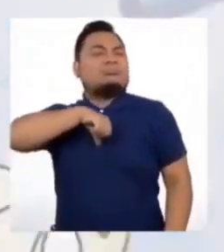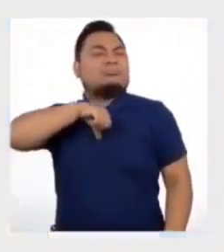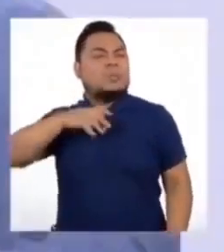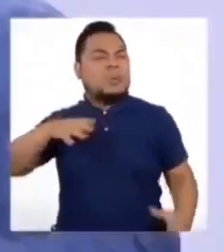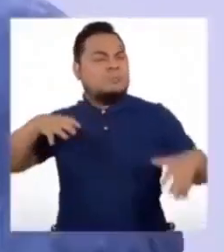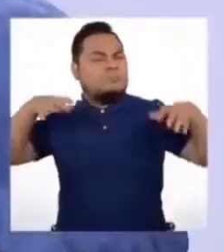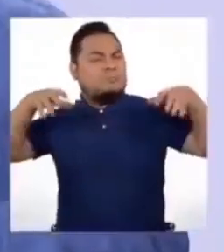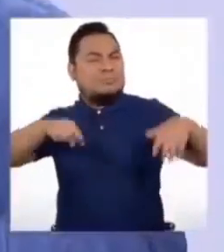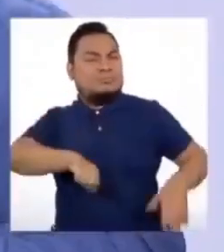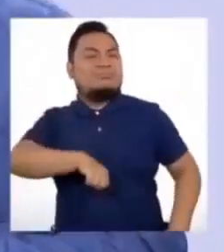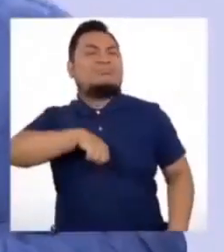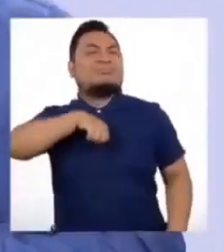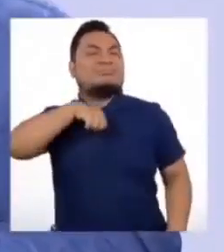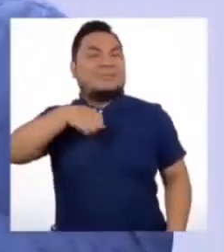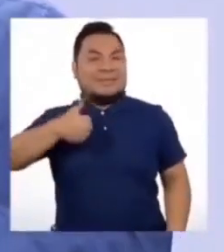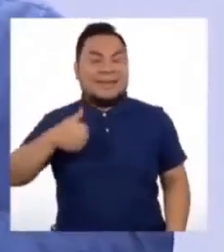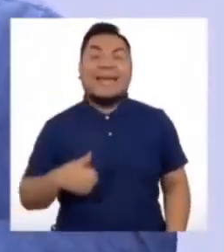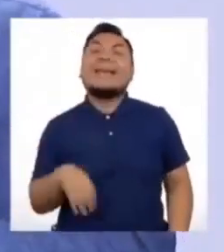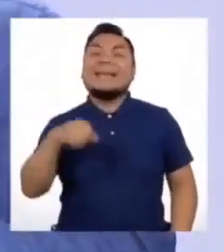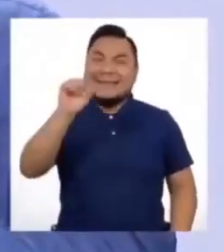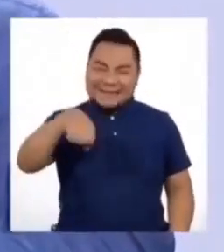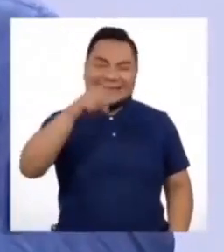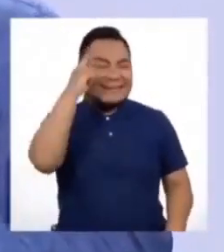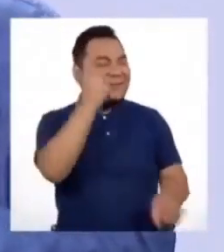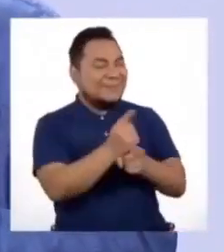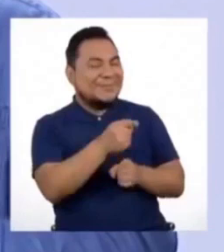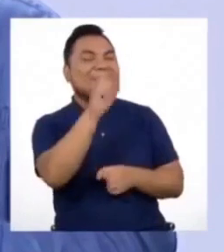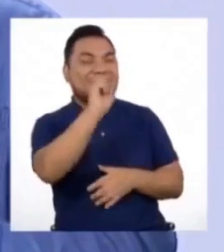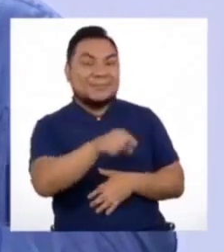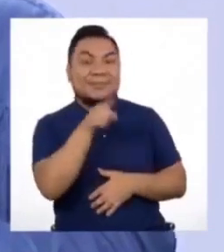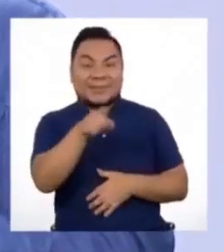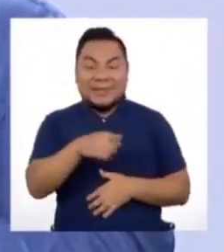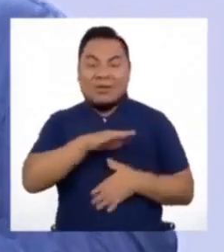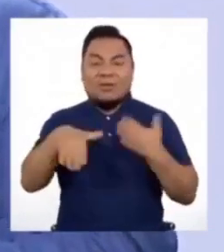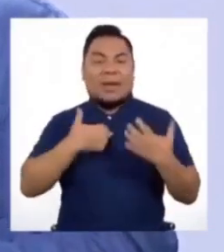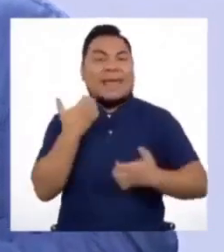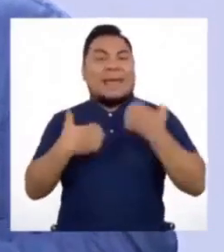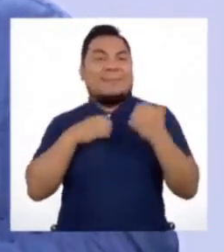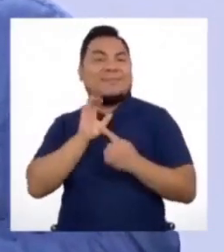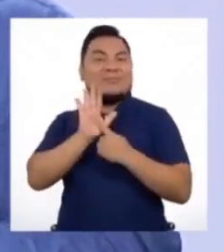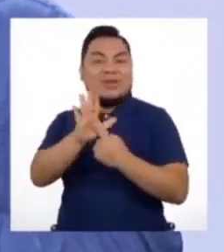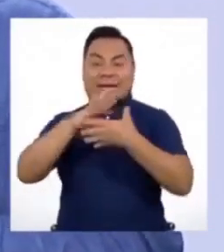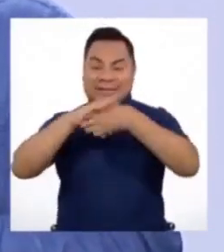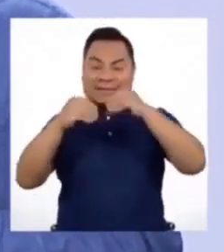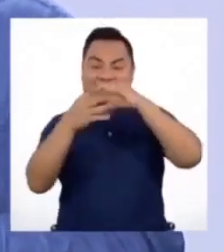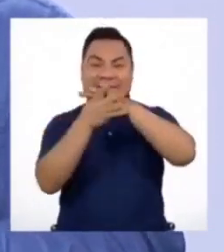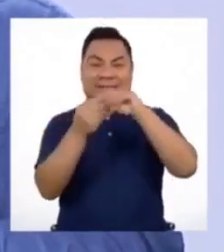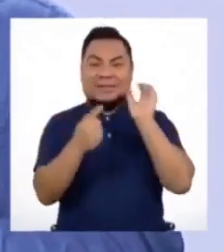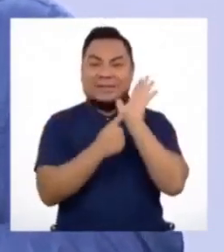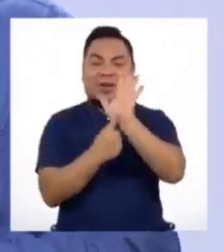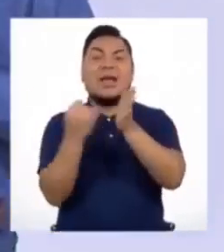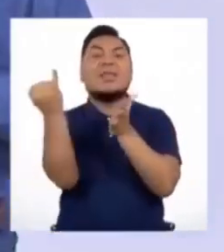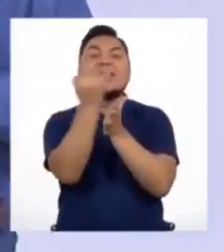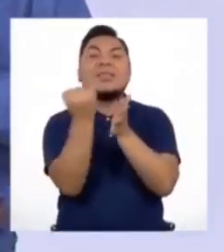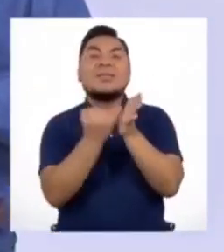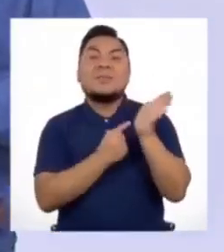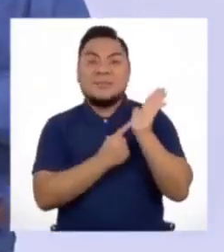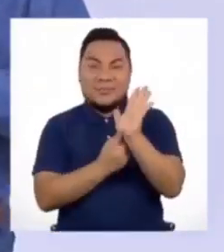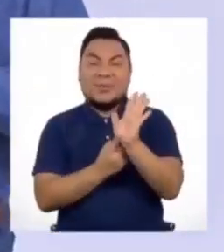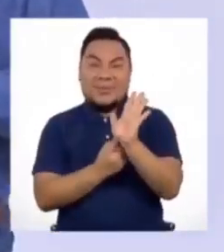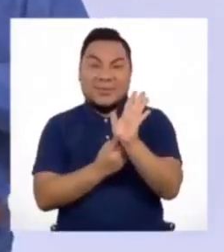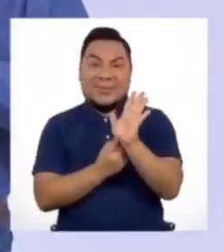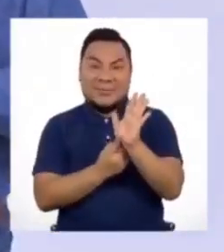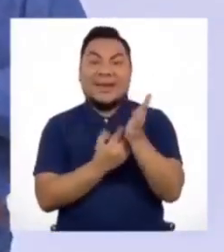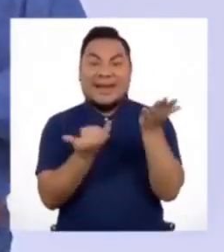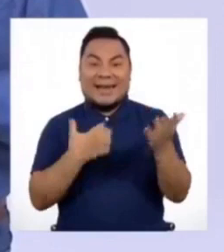jefe. Muy bien, Patti. Todo aquello hacía falta expresarlo, y en la historieta se expresa a través del dibujo. Hoy vamos